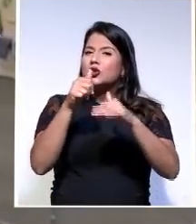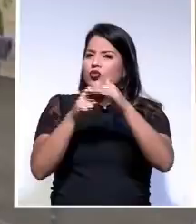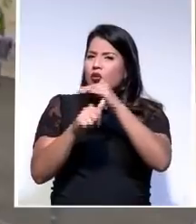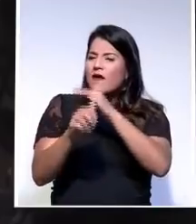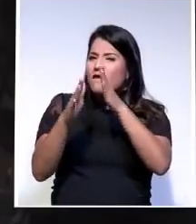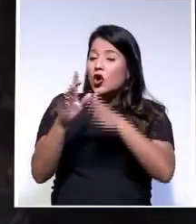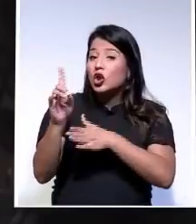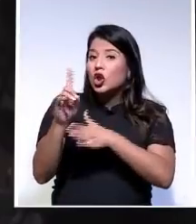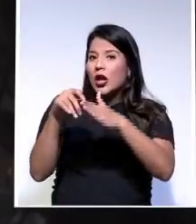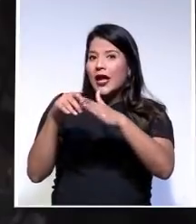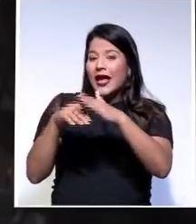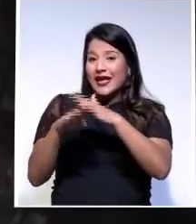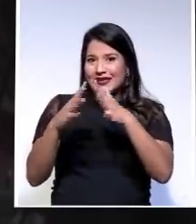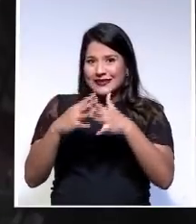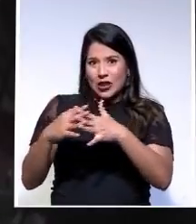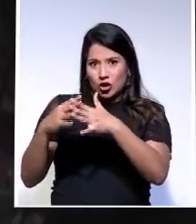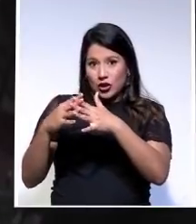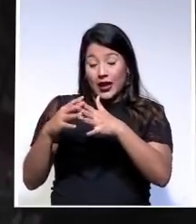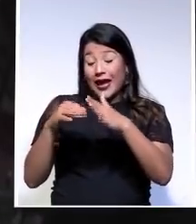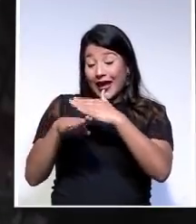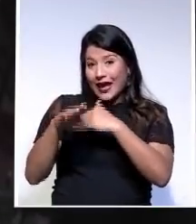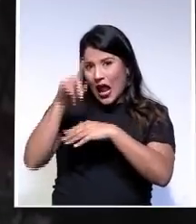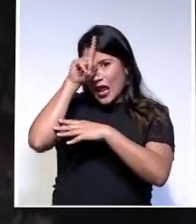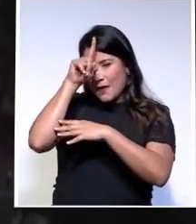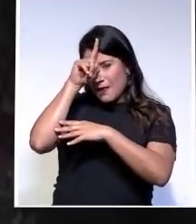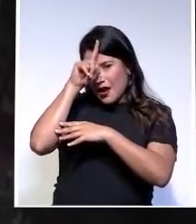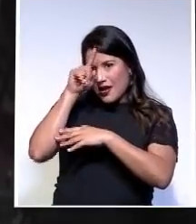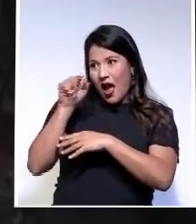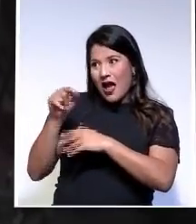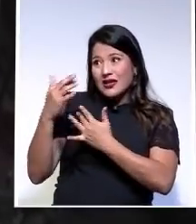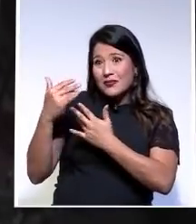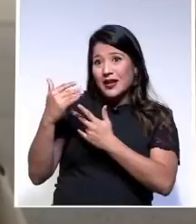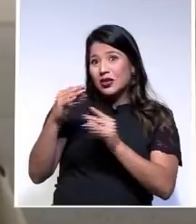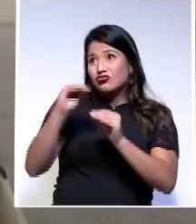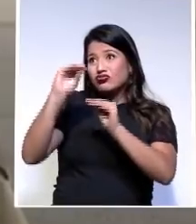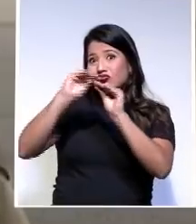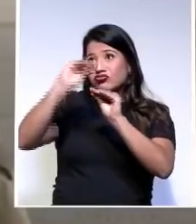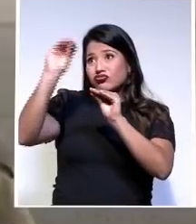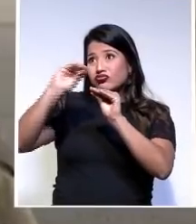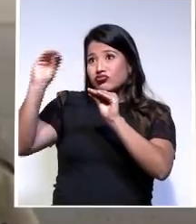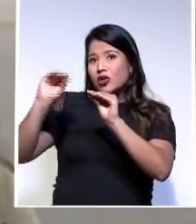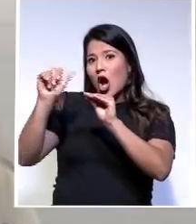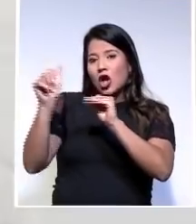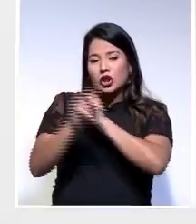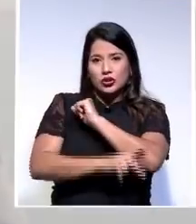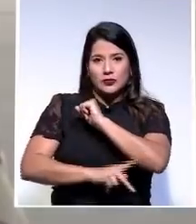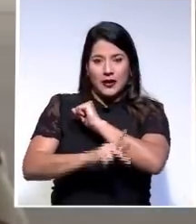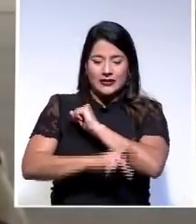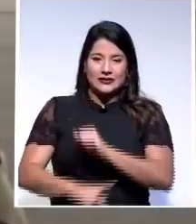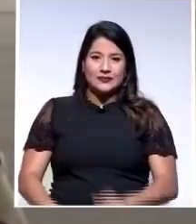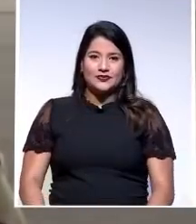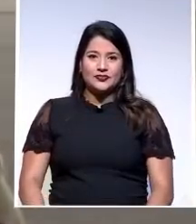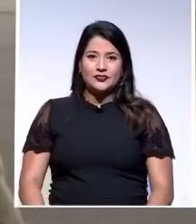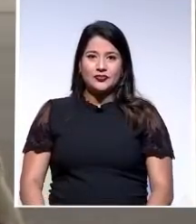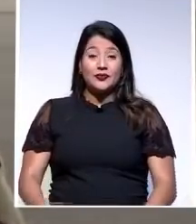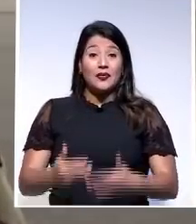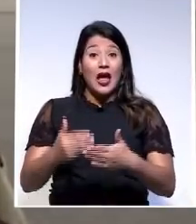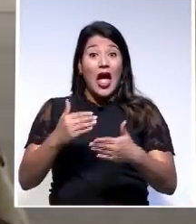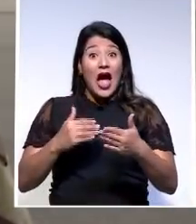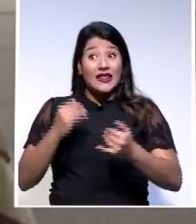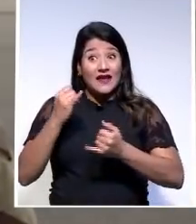base estadounidense de Ramstein, en Alemania, a la espera de ser reubicados en otros países. Poco antes del fin oficial